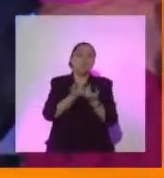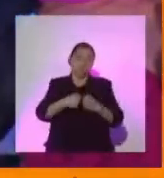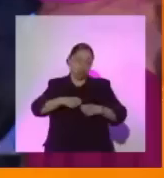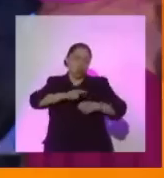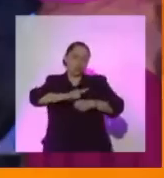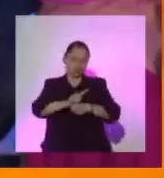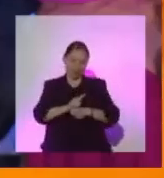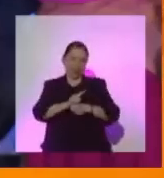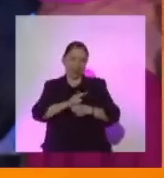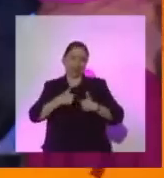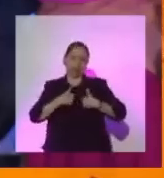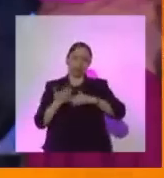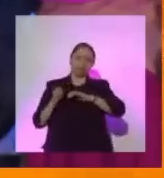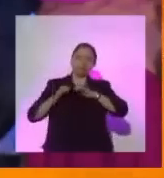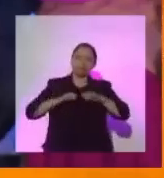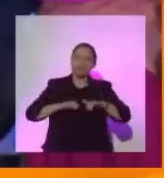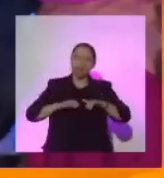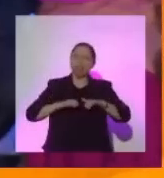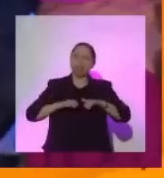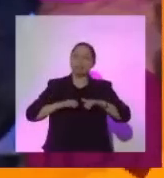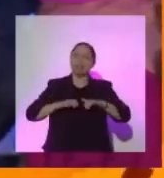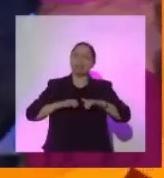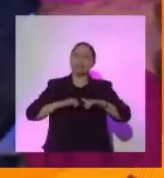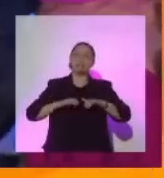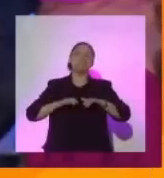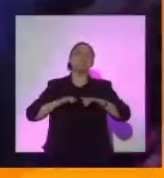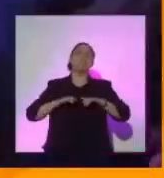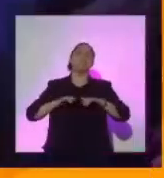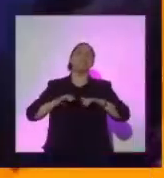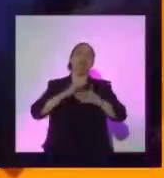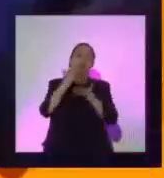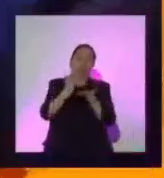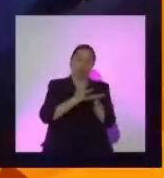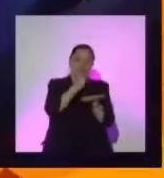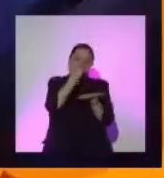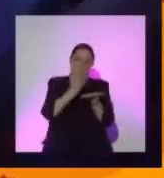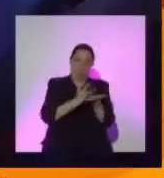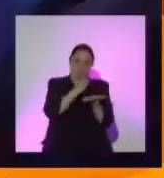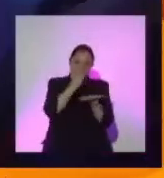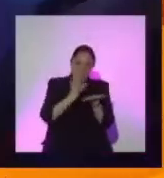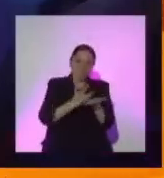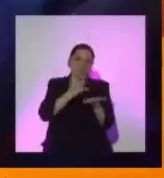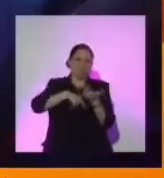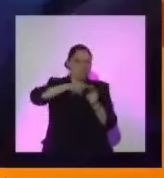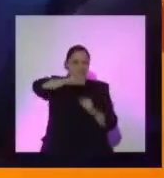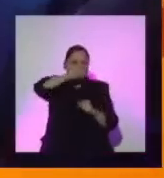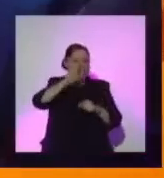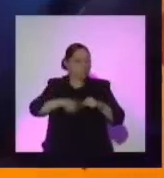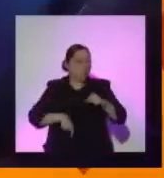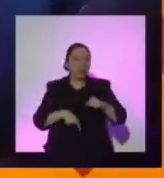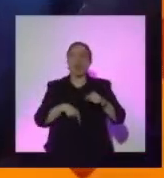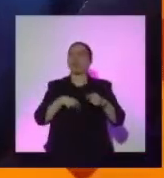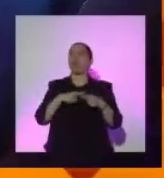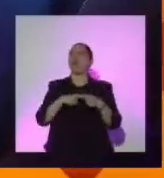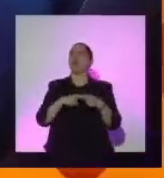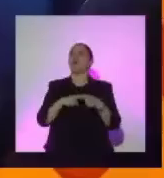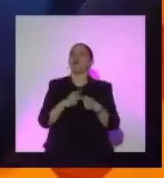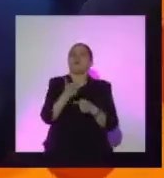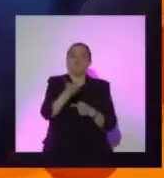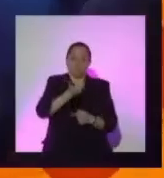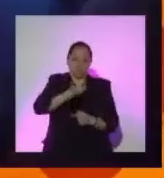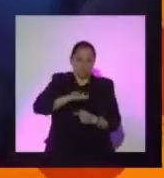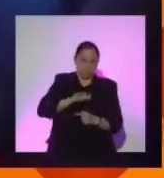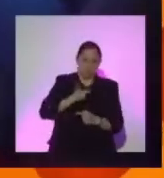podemos recatar su trabajo y por el otro lado tienes a Carlos ursua Parece que de hecho el perfil de Carlos ursua cuando lo recoge sochil o lo